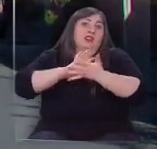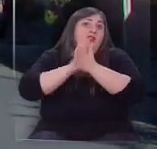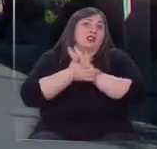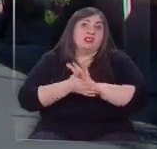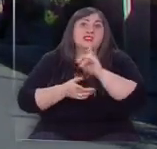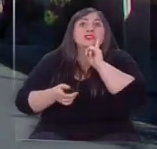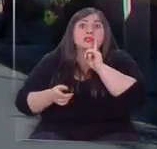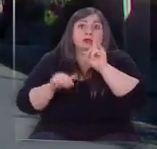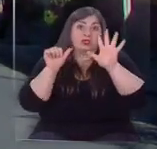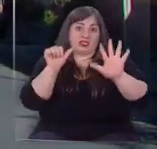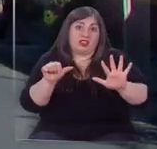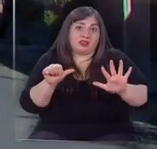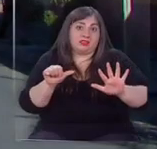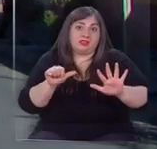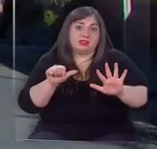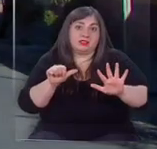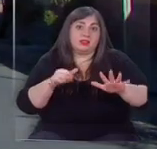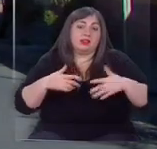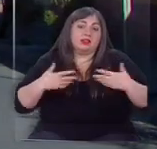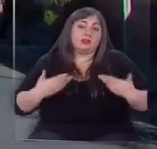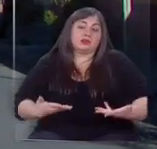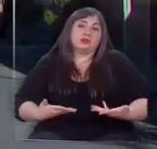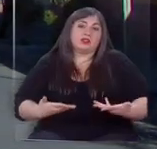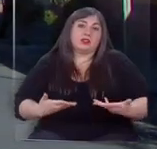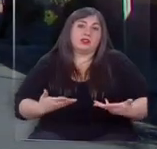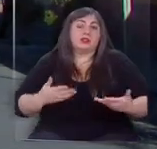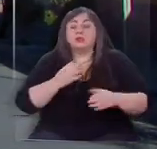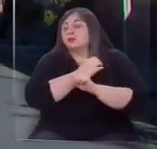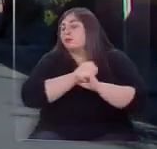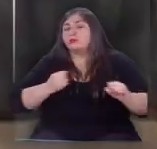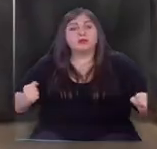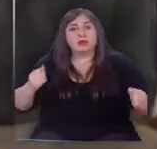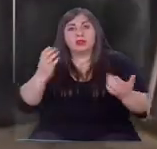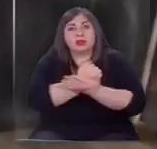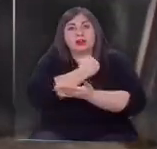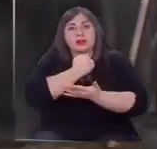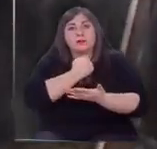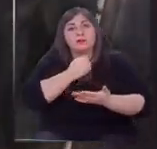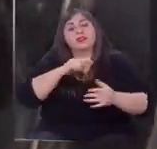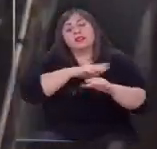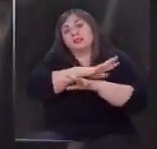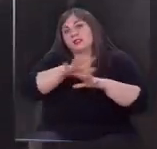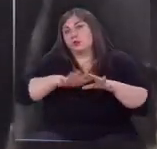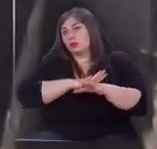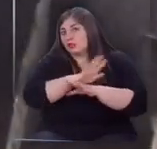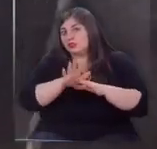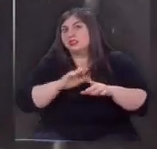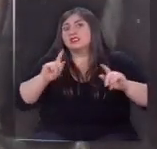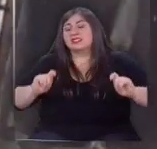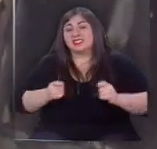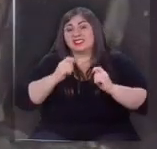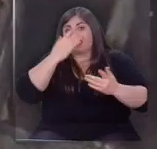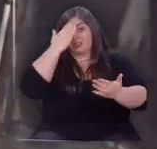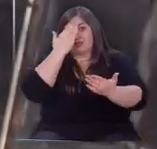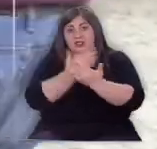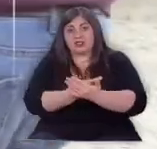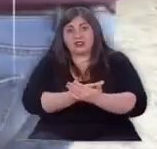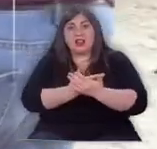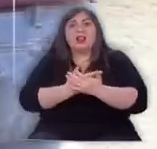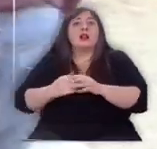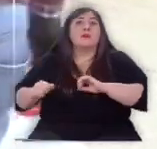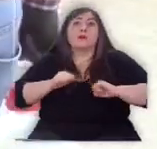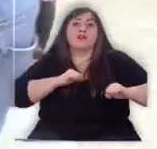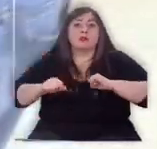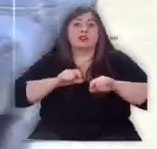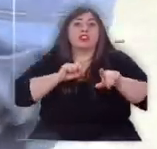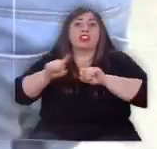6, ¿cierto? Y no ha sido posible conseguirlo. La situación dramática que se intenta enfrentar desde el Movimiento de